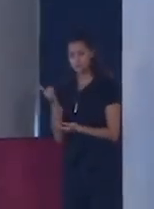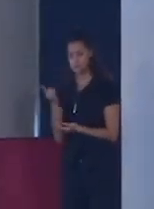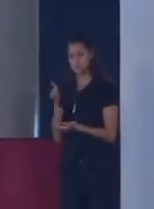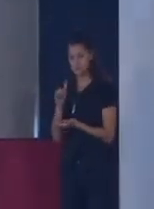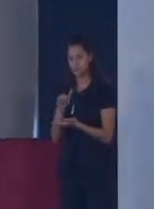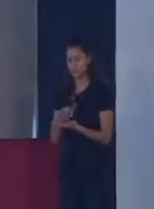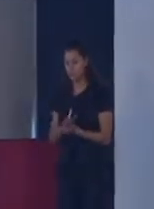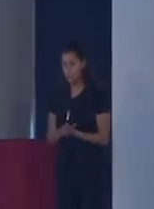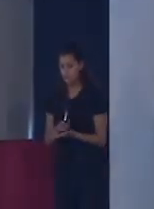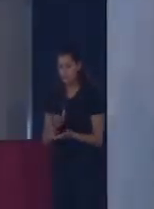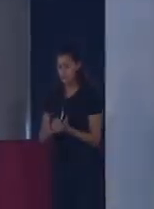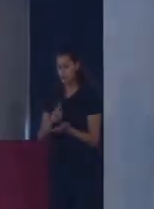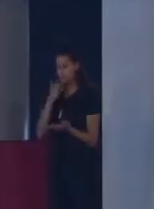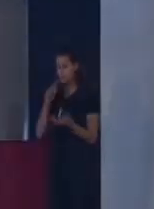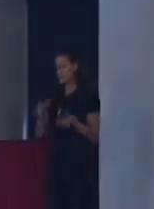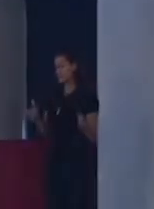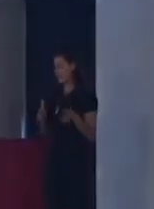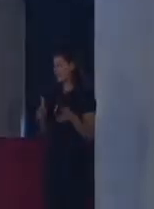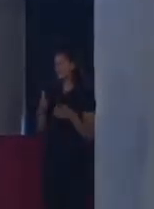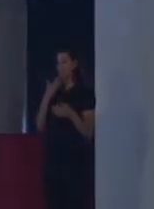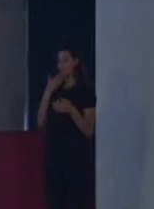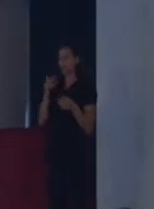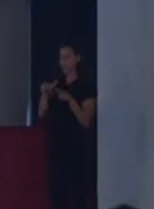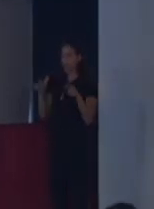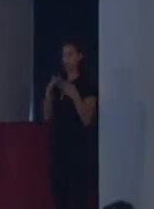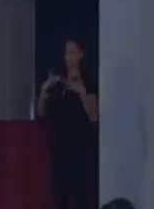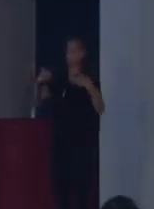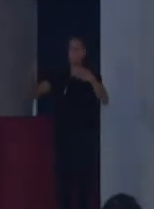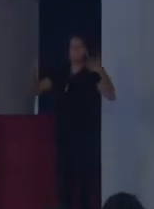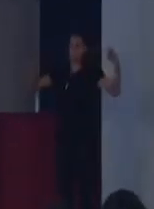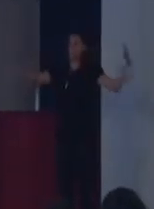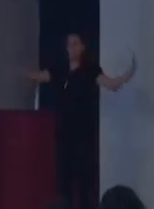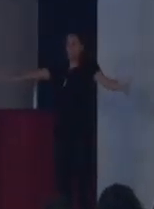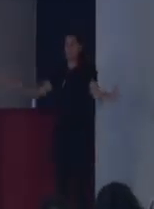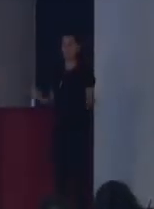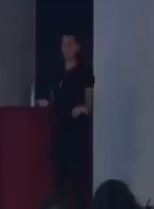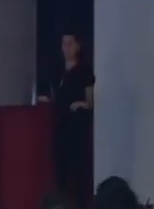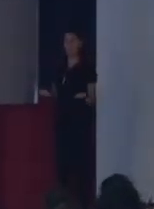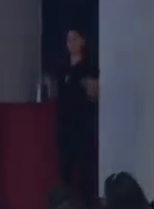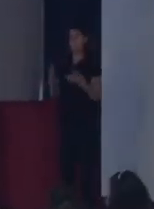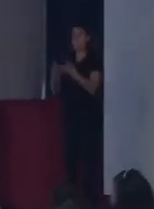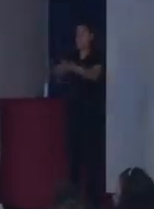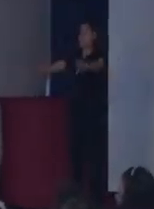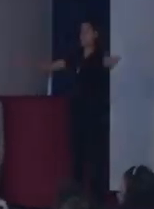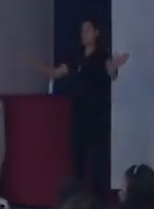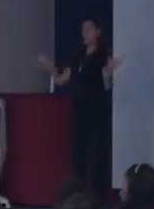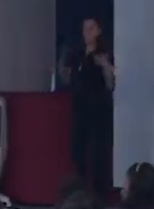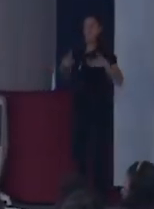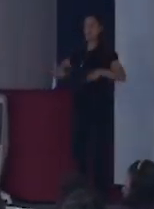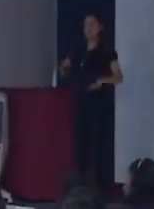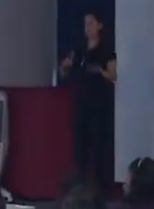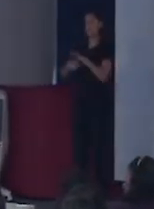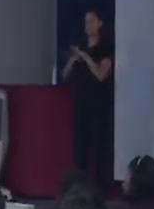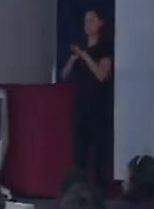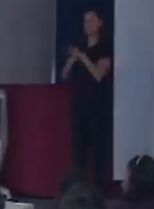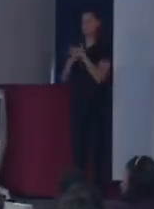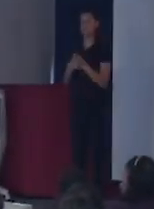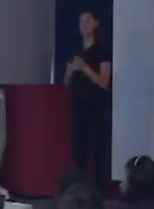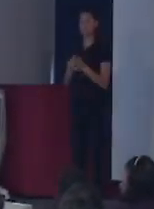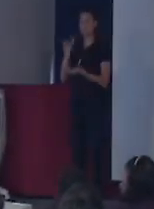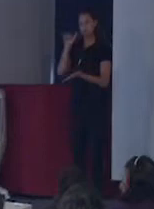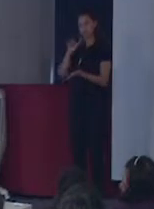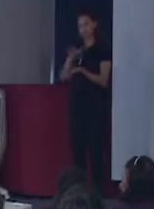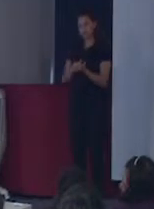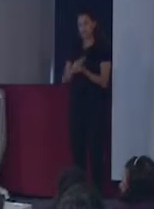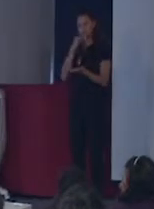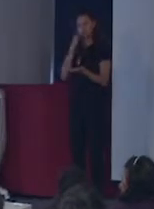una columna que se ve mucho más grande, que fuera pues digamos de convocatoria abierta, y porque también un poco ahí es donde digamos